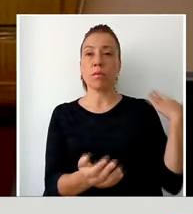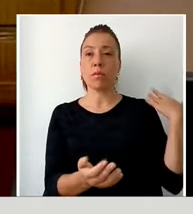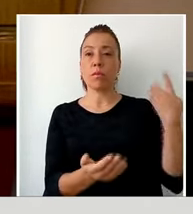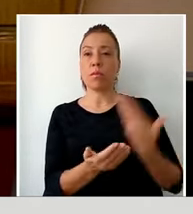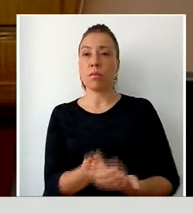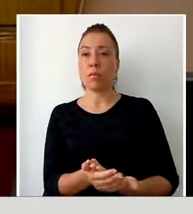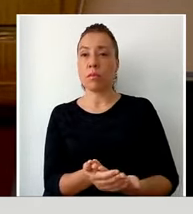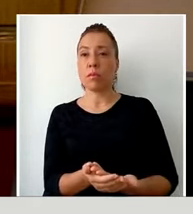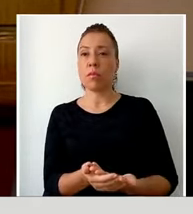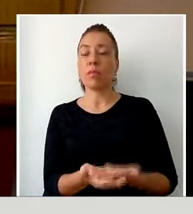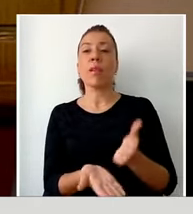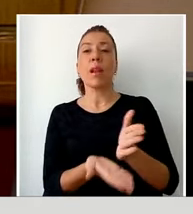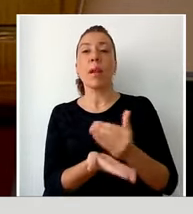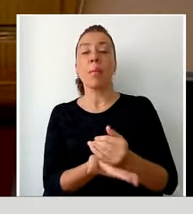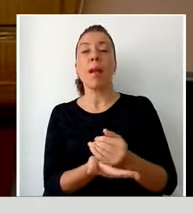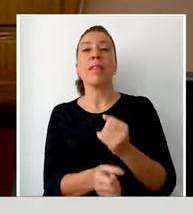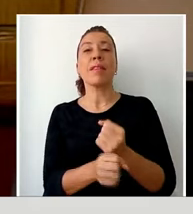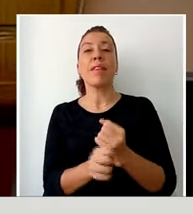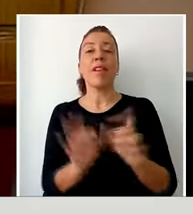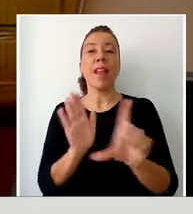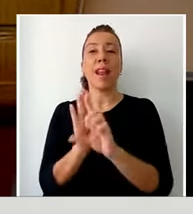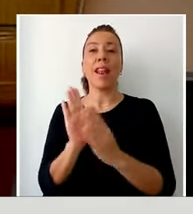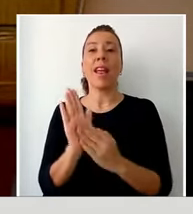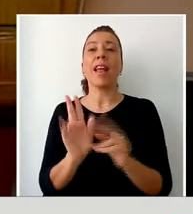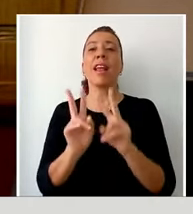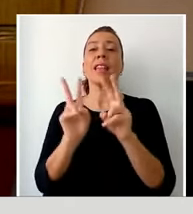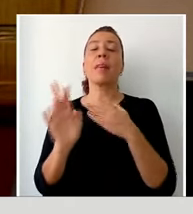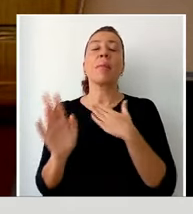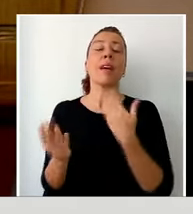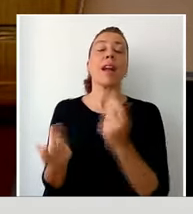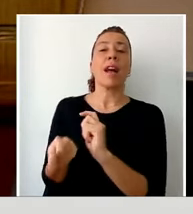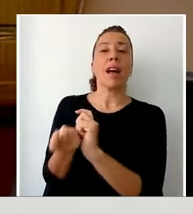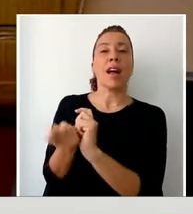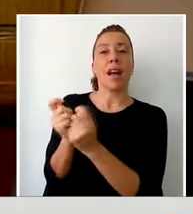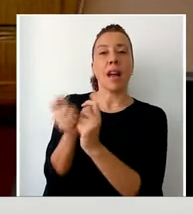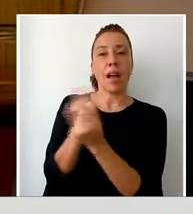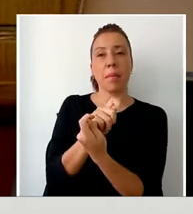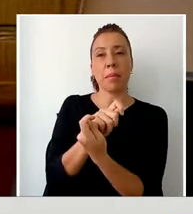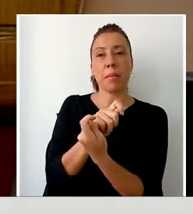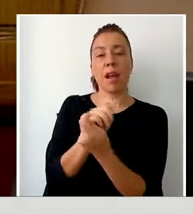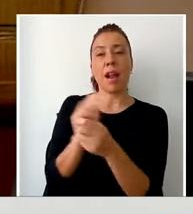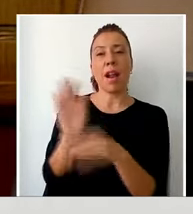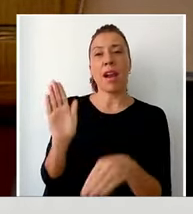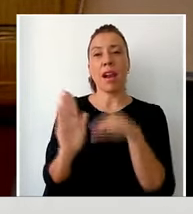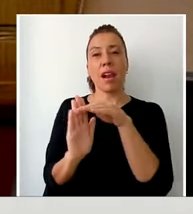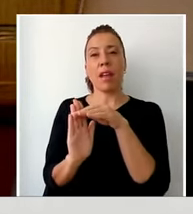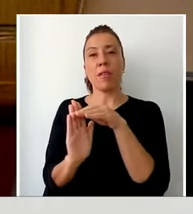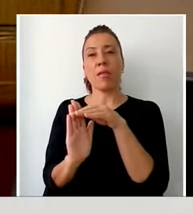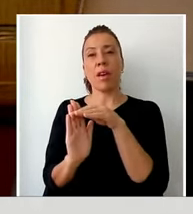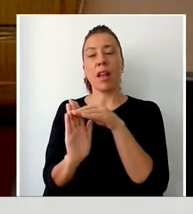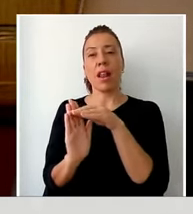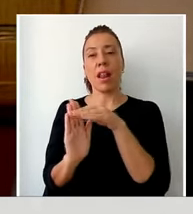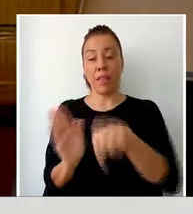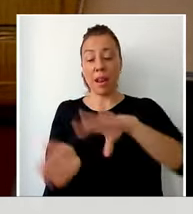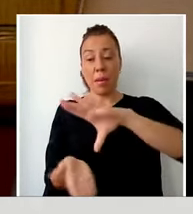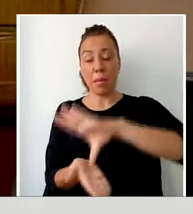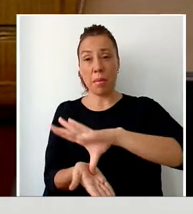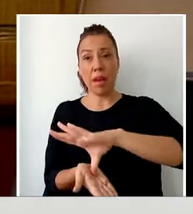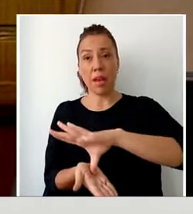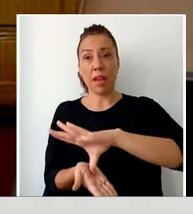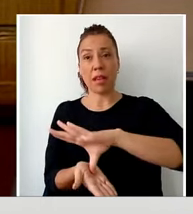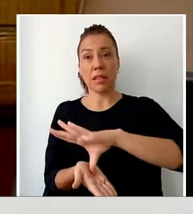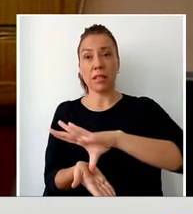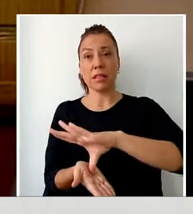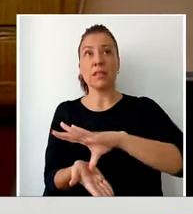legislativa ha sido ir adecuando los estándares nacionales o los parámetros nacionales a los estándares